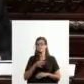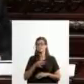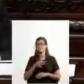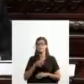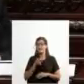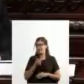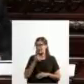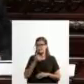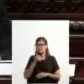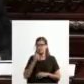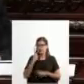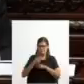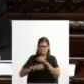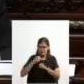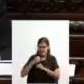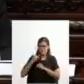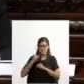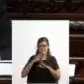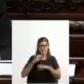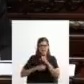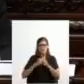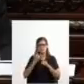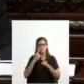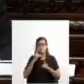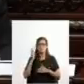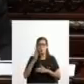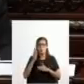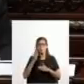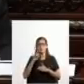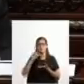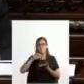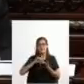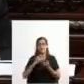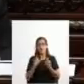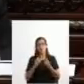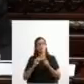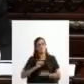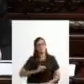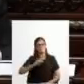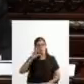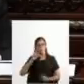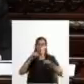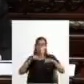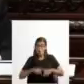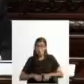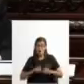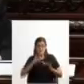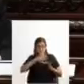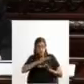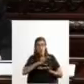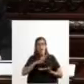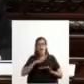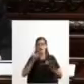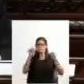hace casi una década se viene incrementando la producción en el país, pero también aumentan enormemente los costos. Hoy el sector se enfrenta a una